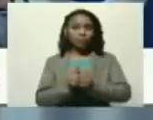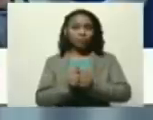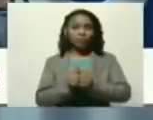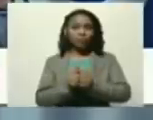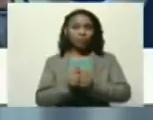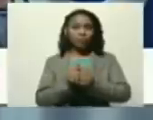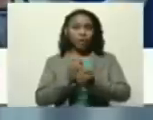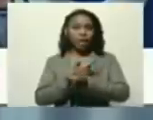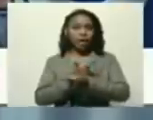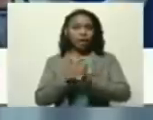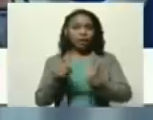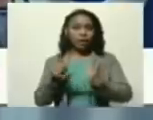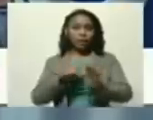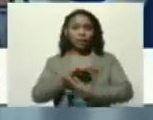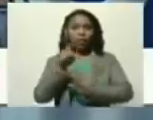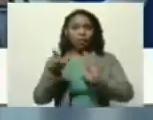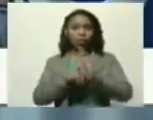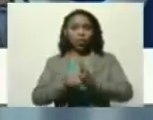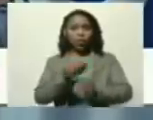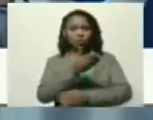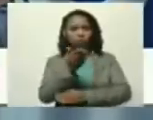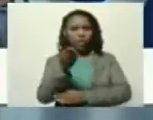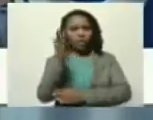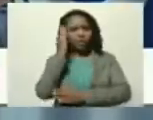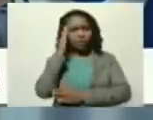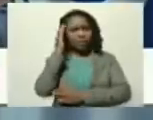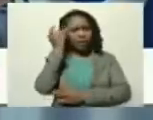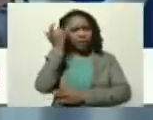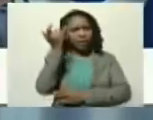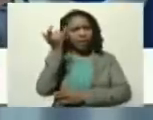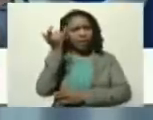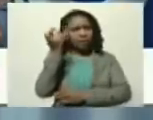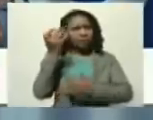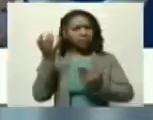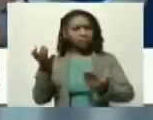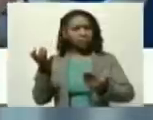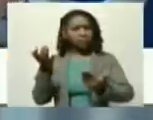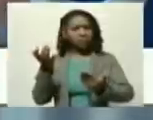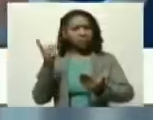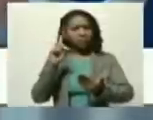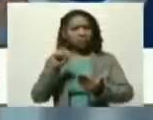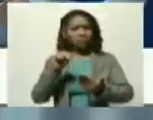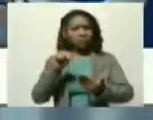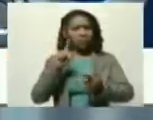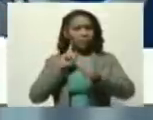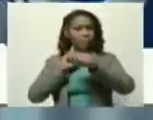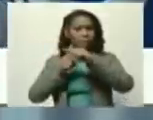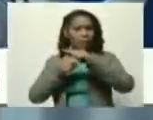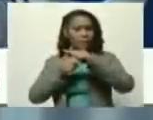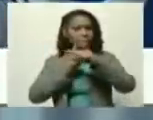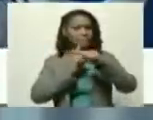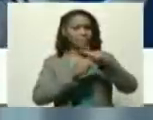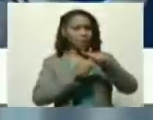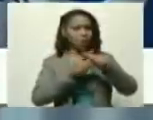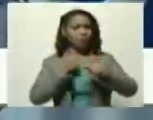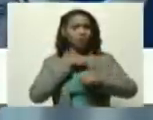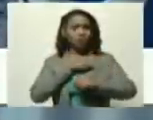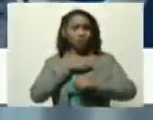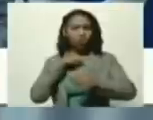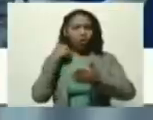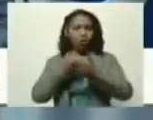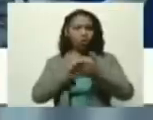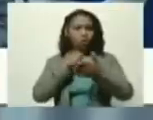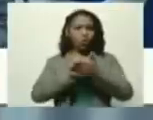libertad plena. Y para que tengan ustedes una idea también del, de los hallazgos que hemos tenido en esta lucha, en